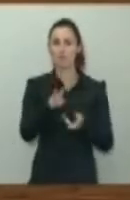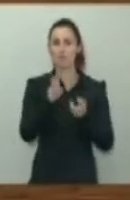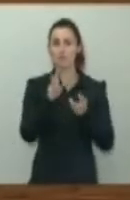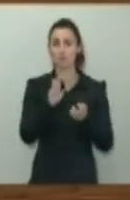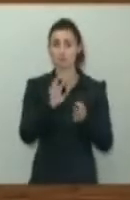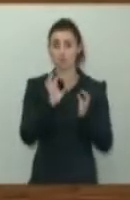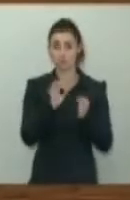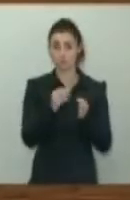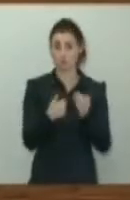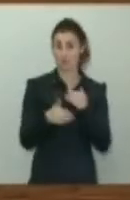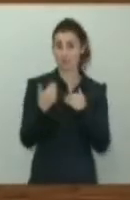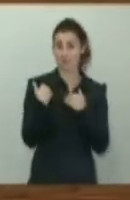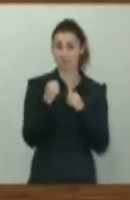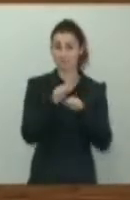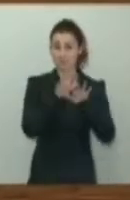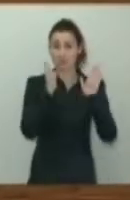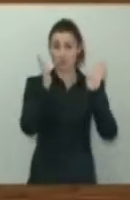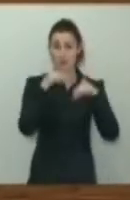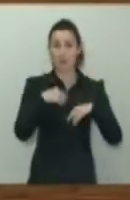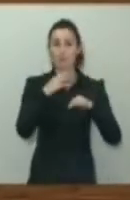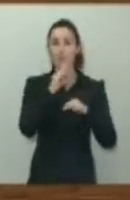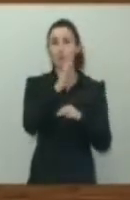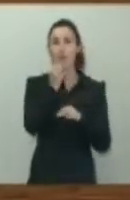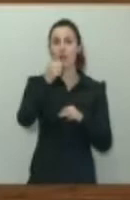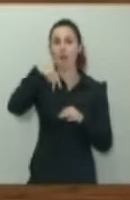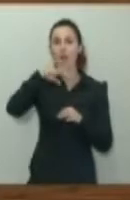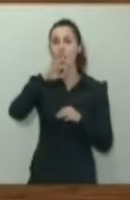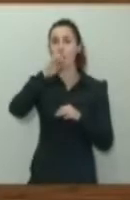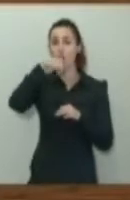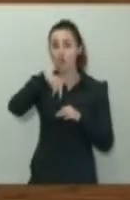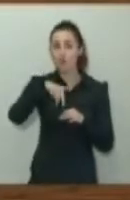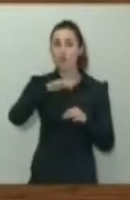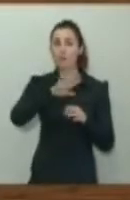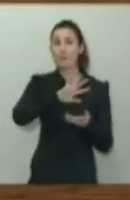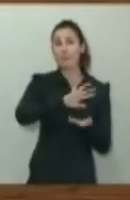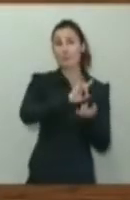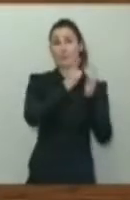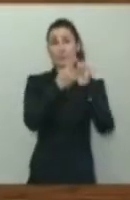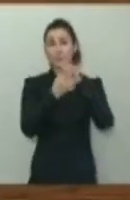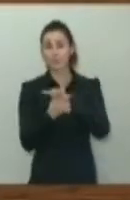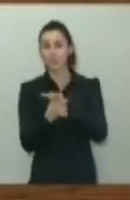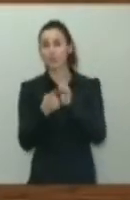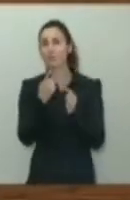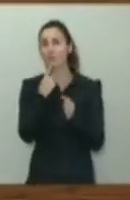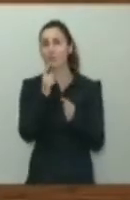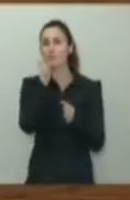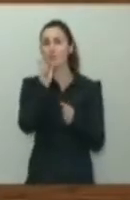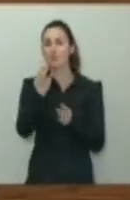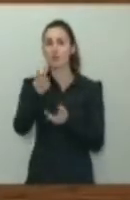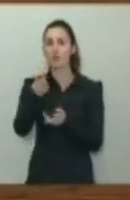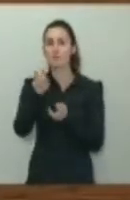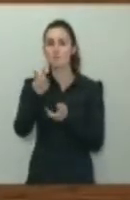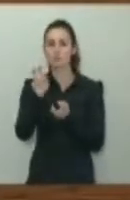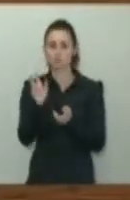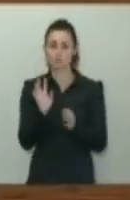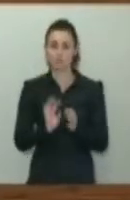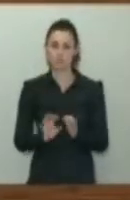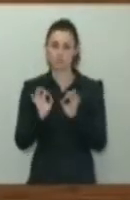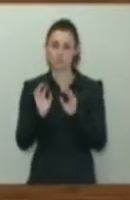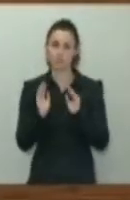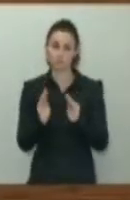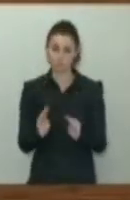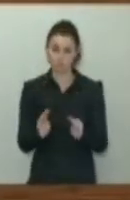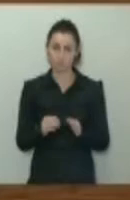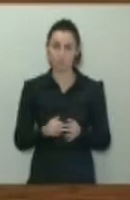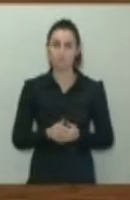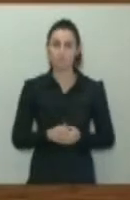de una figura indefinida, como lo es un canon, a otra de naturaleza concreta, como lo es un impuesto, con las particularidades que todo ello